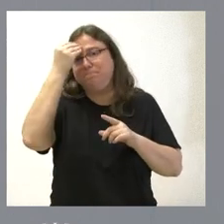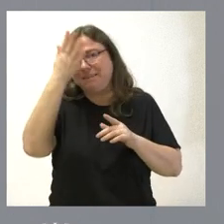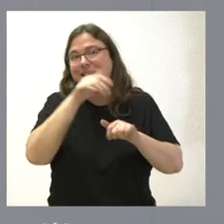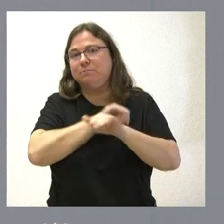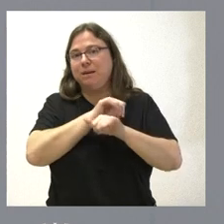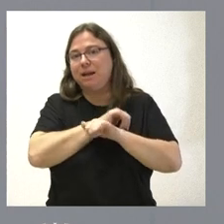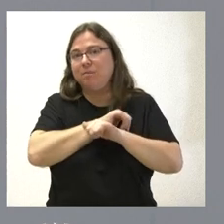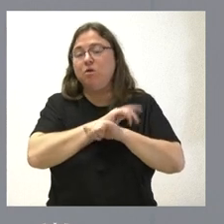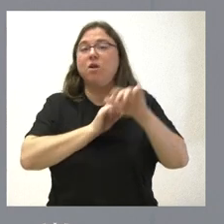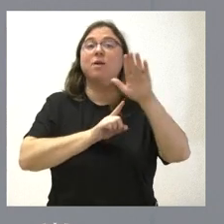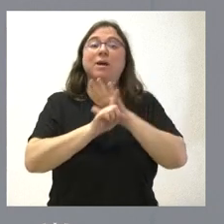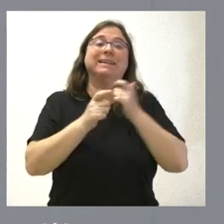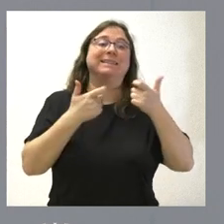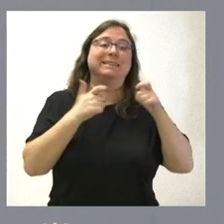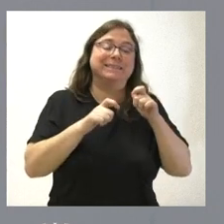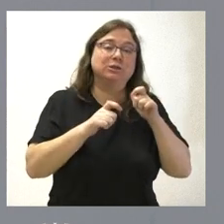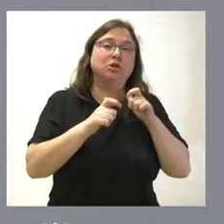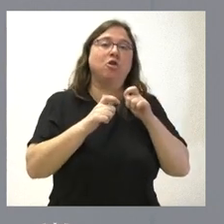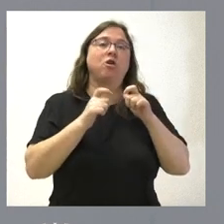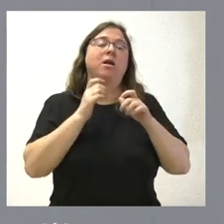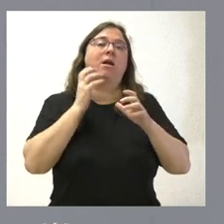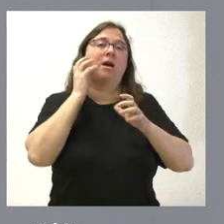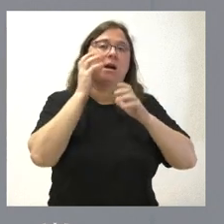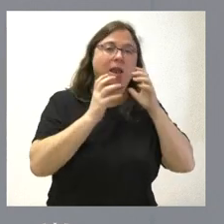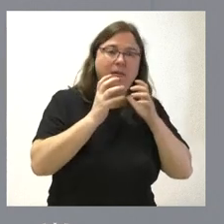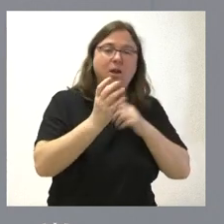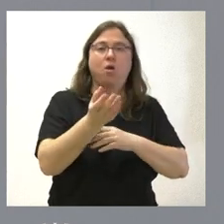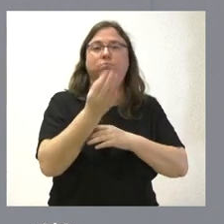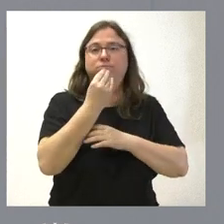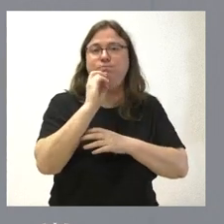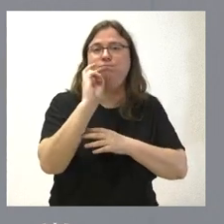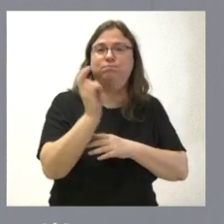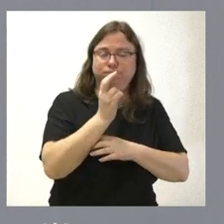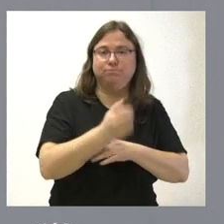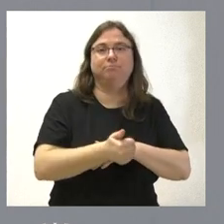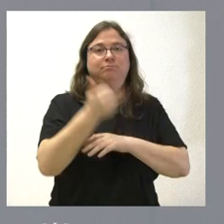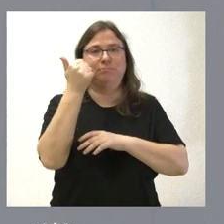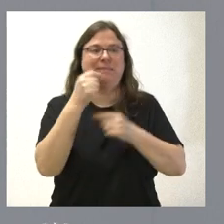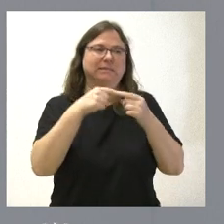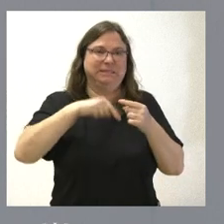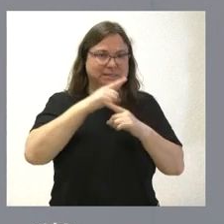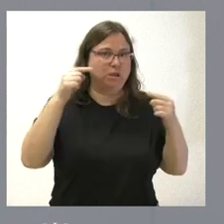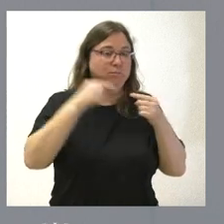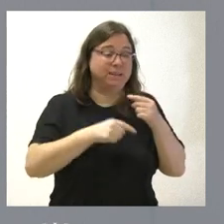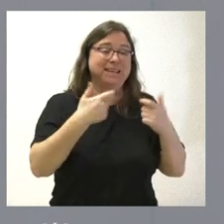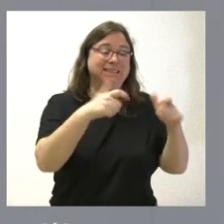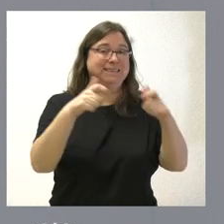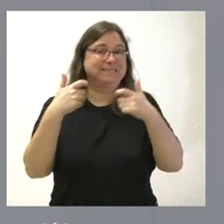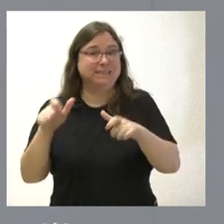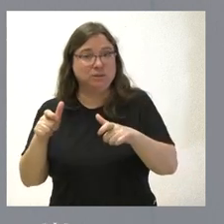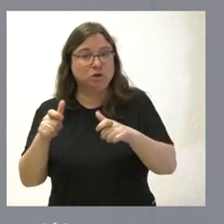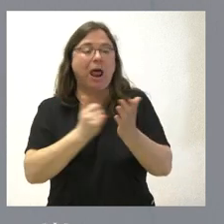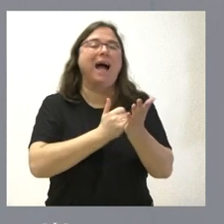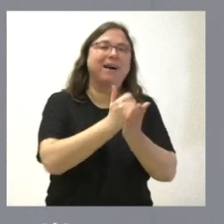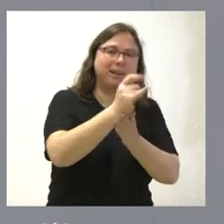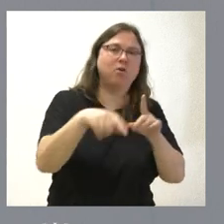de evolución del sector agrícola y ganadero no tenga el impacto tan negativo que este ejercito ha tenido son ambos sectores que pueden tener más peso en el